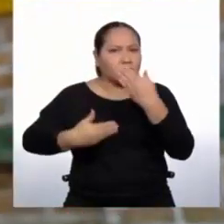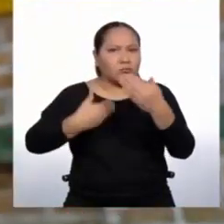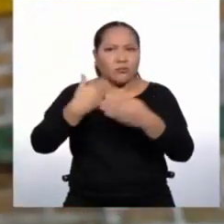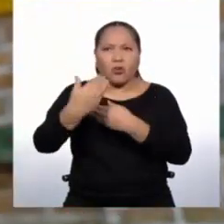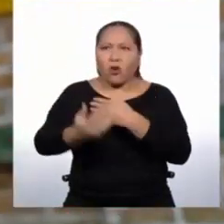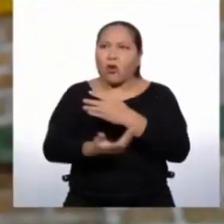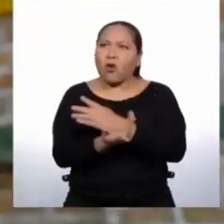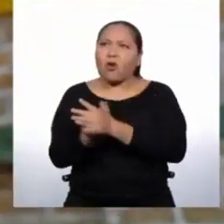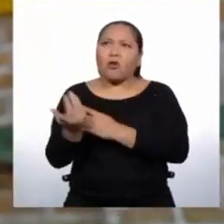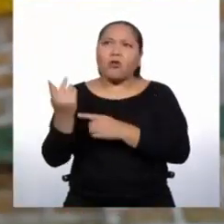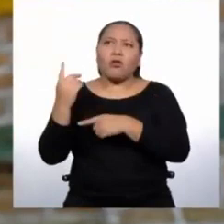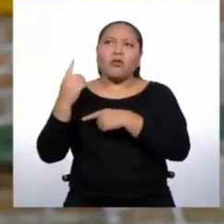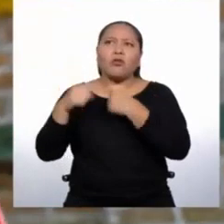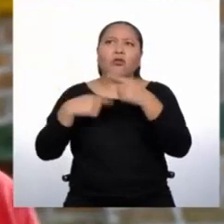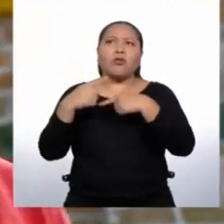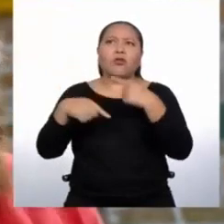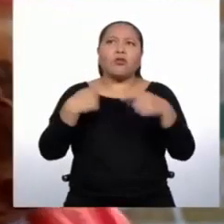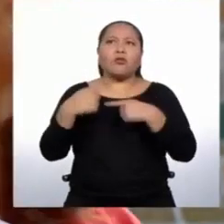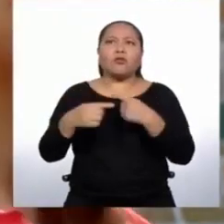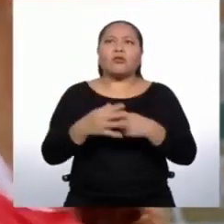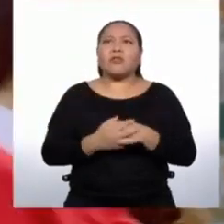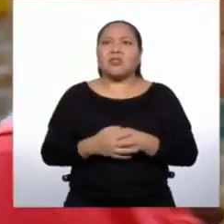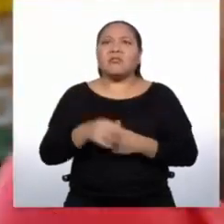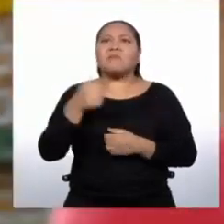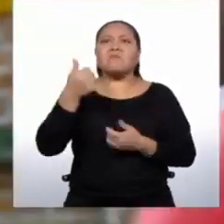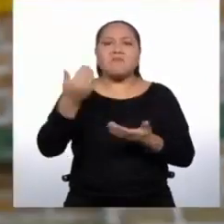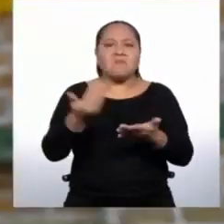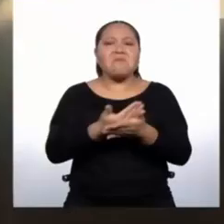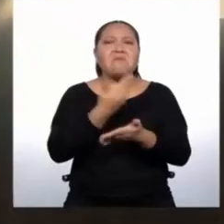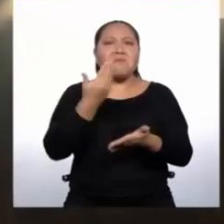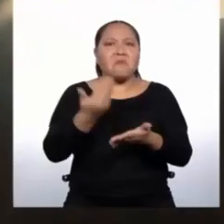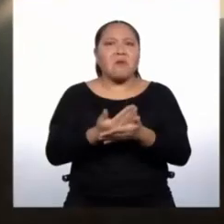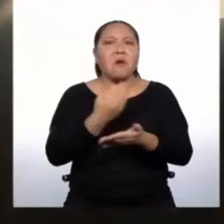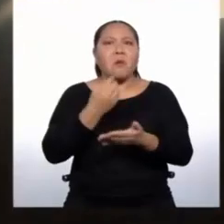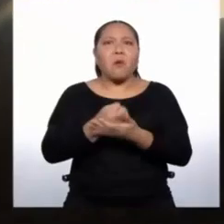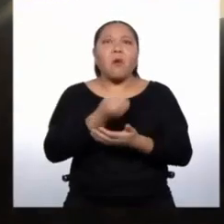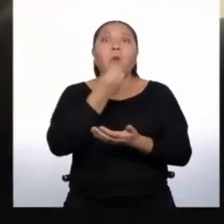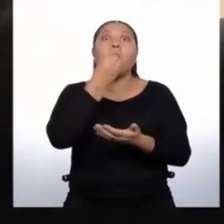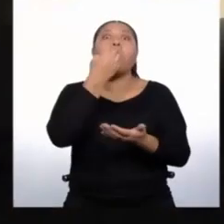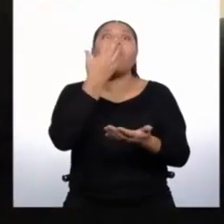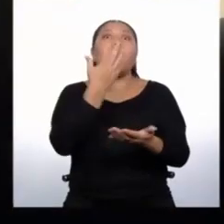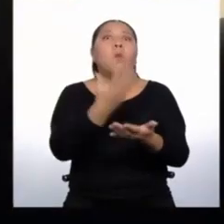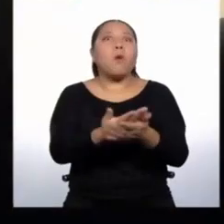ya un gran contrincante.